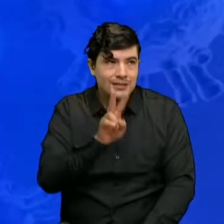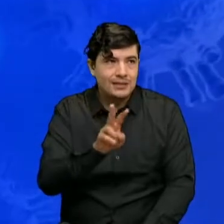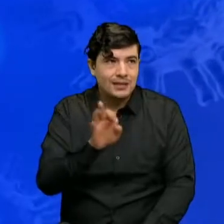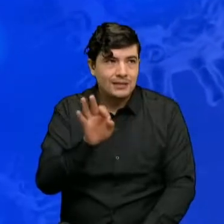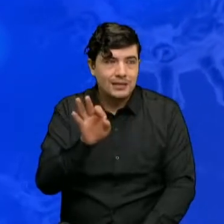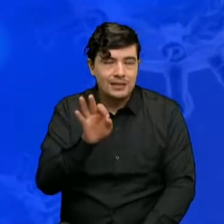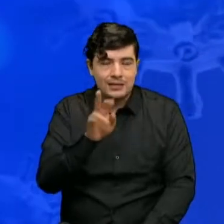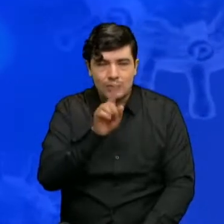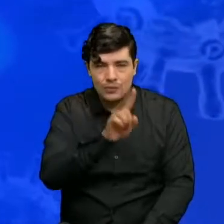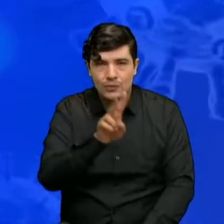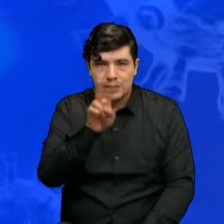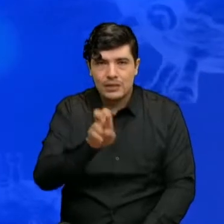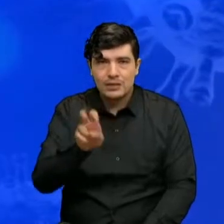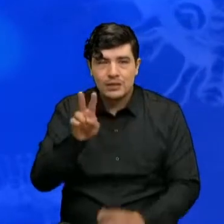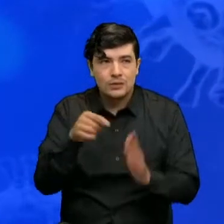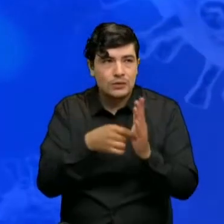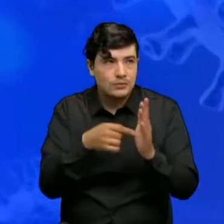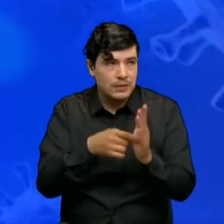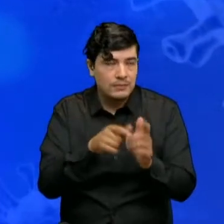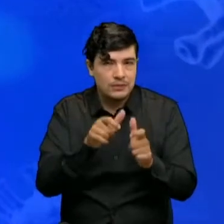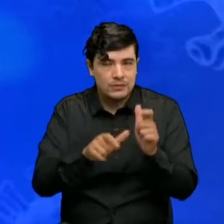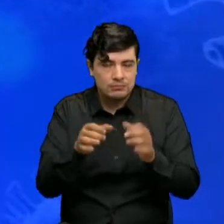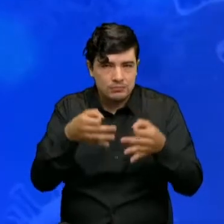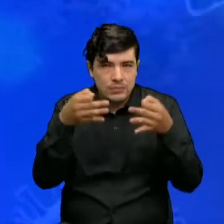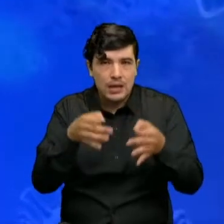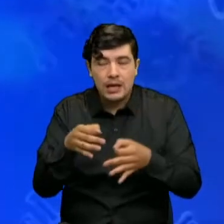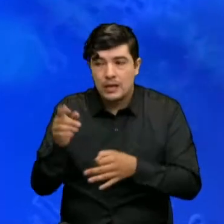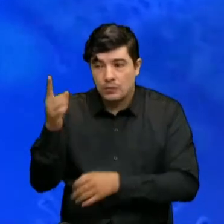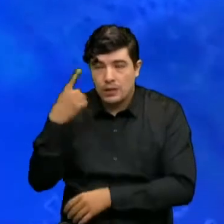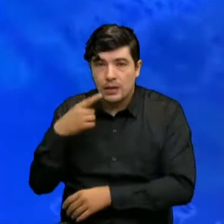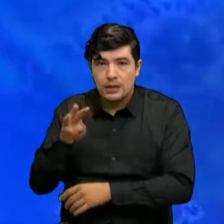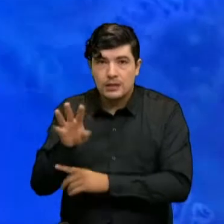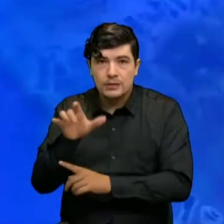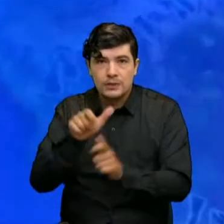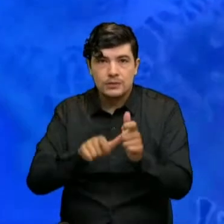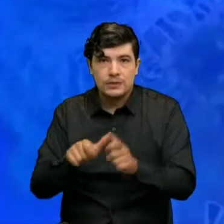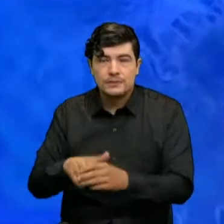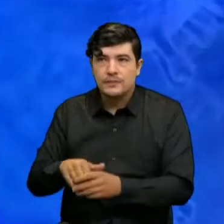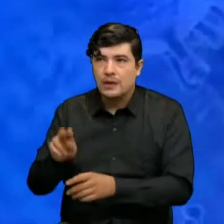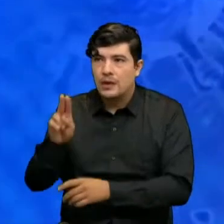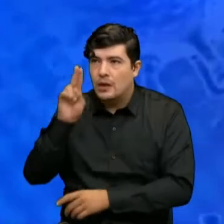172.678 casos confirmados y 35 fallecidos. Junio 21,